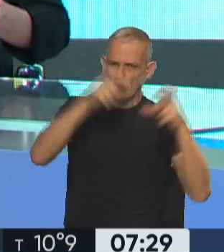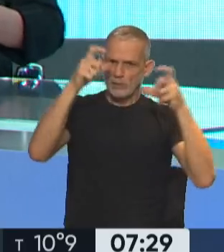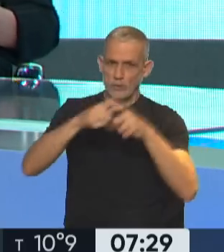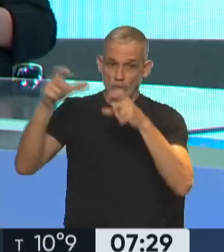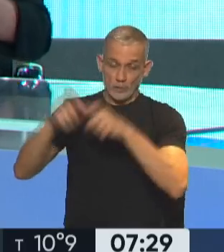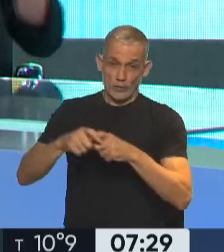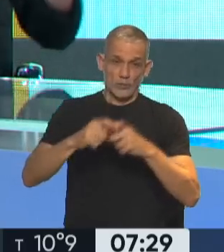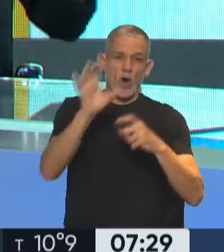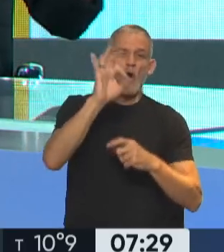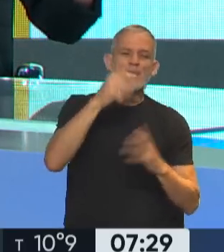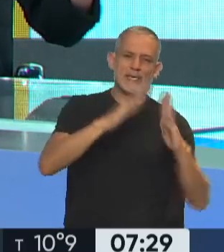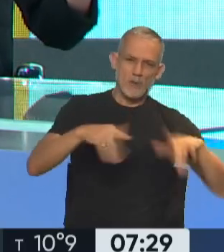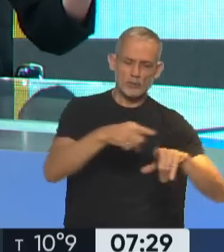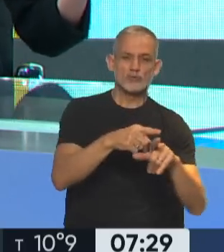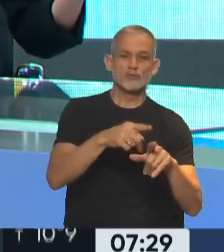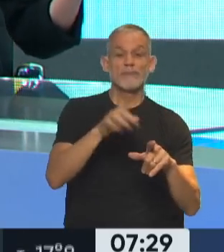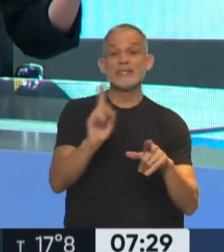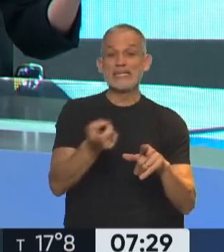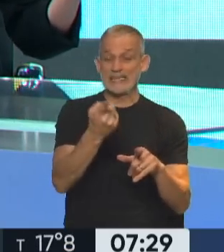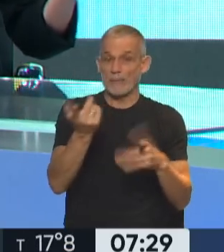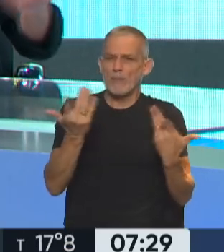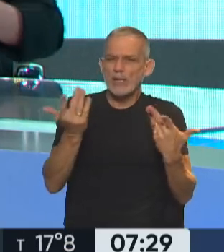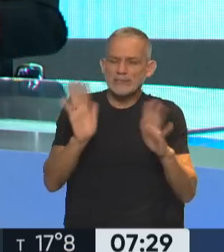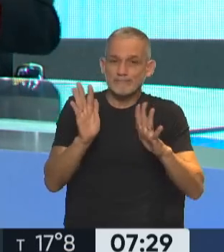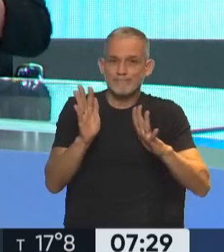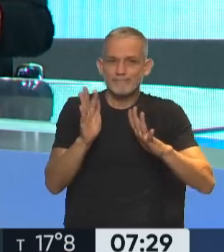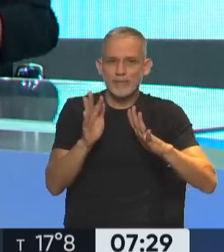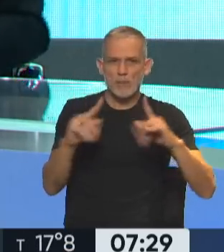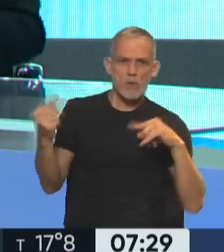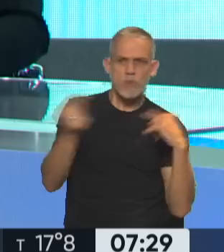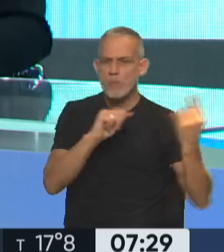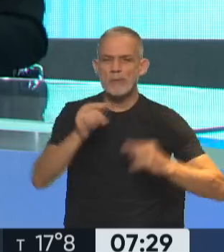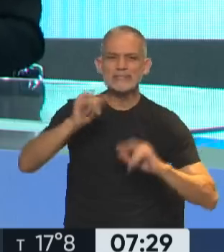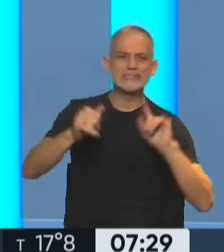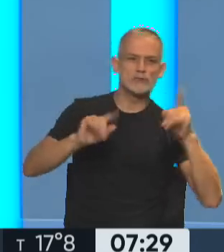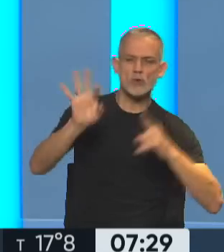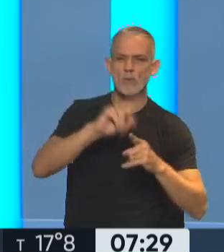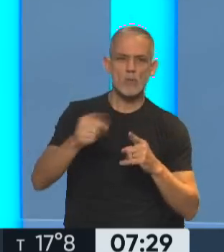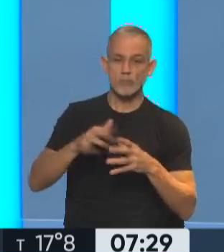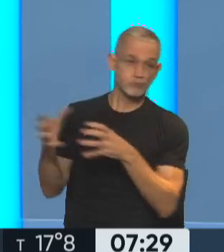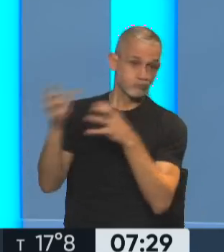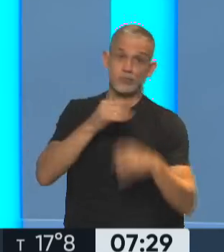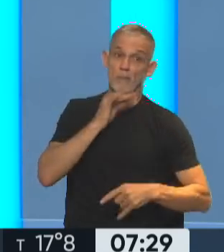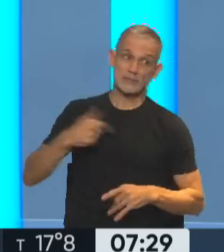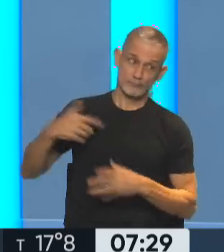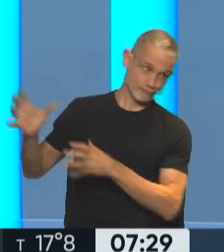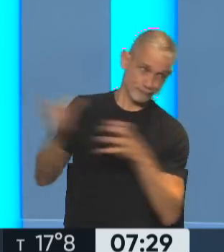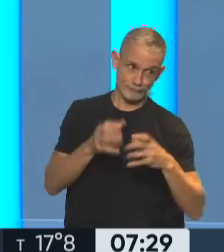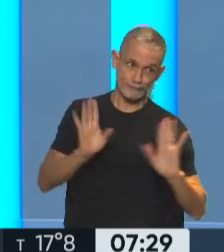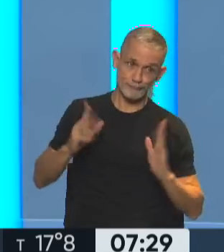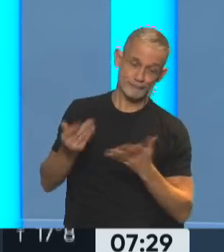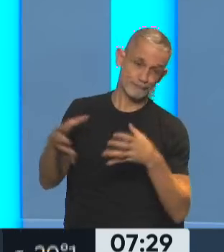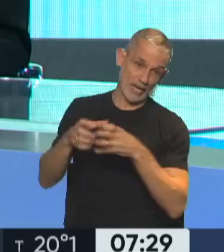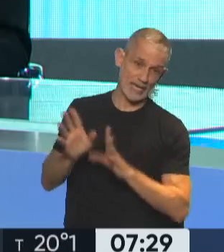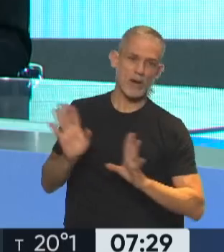en la Quinta de Olivos, y esto pudo haber sido claramente uno de esos tires y aflojes. Si Así entro yo, es. pongo toda mi gente. Sí, lo que cuentan cerca de él es